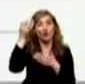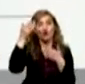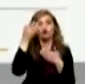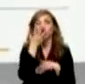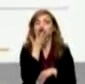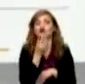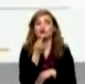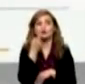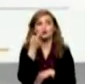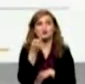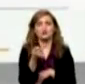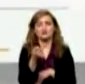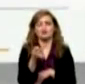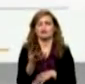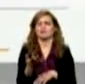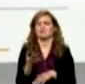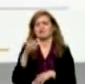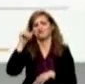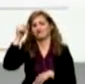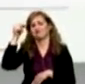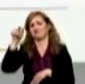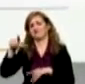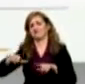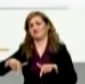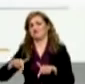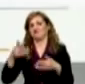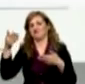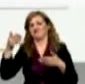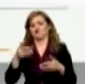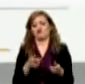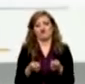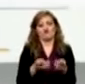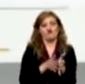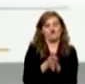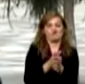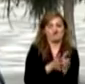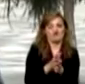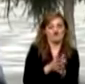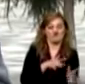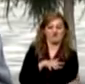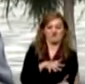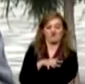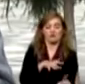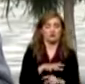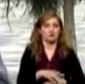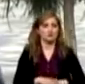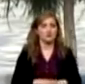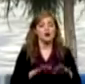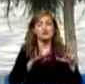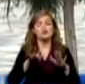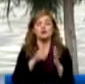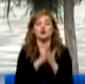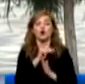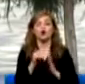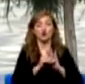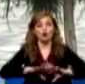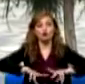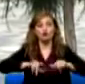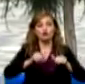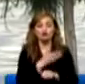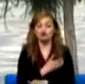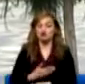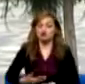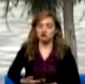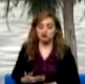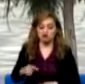Político han dicho que se trata de una manipulación política del gobierno de Moreno. Y si bien para la Secretaría Anticorrupción de la Presidencia, con